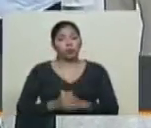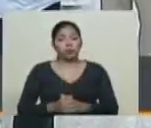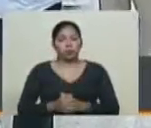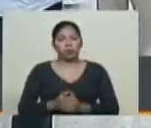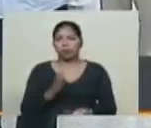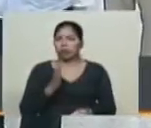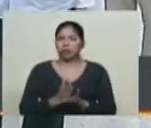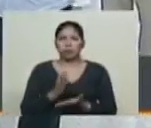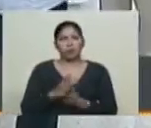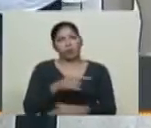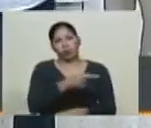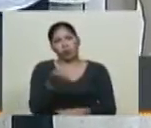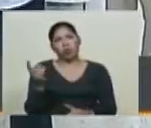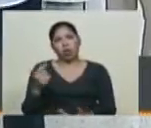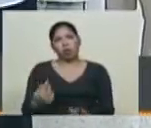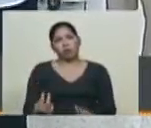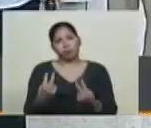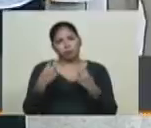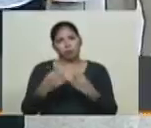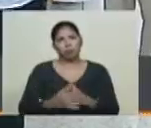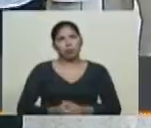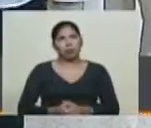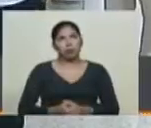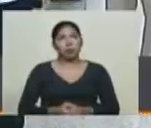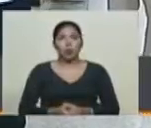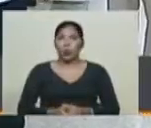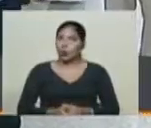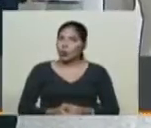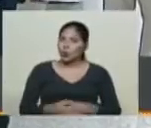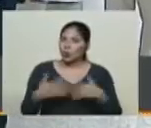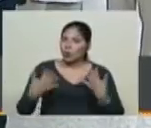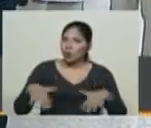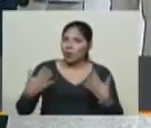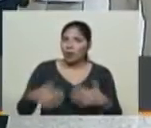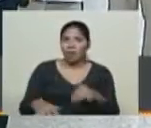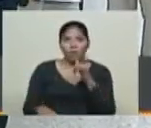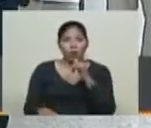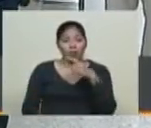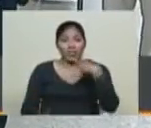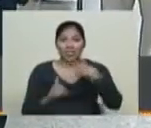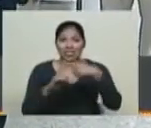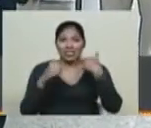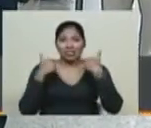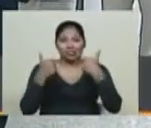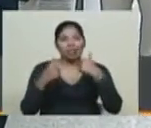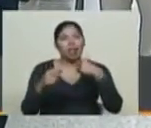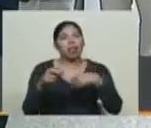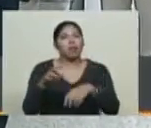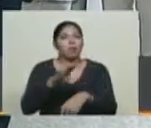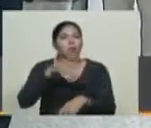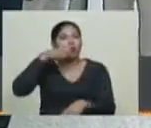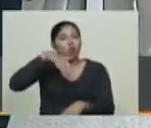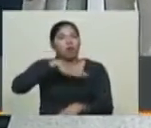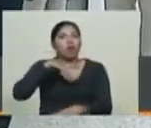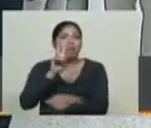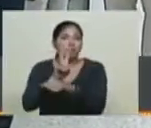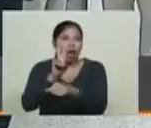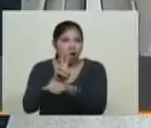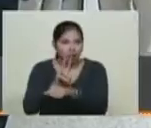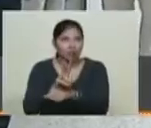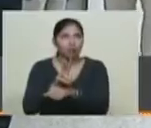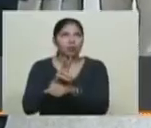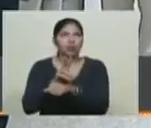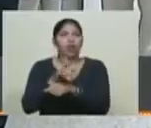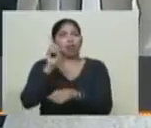siempre usted nos los indica. Bueno, buenas noticias para La Guaira. para todo el pueblo de Vargas y buenas noticias